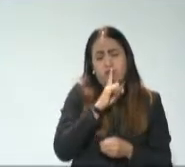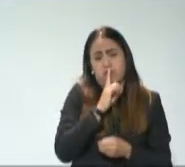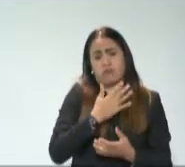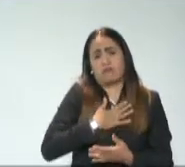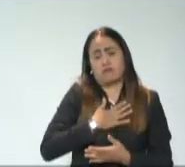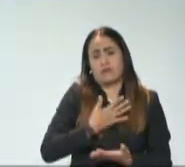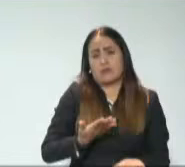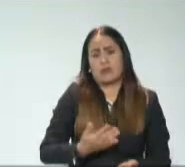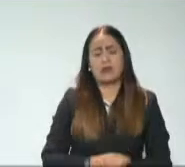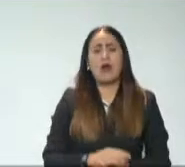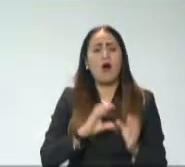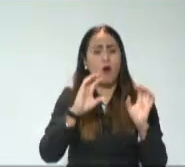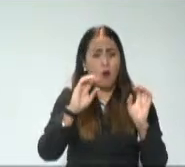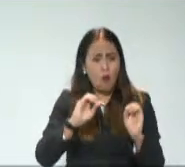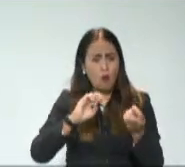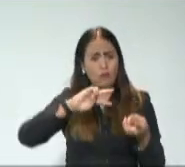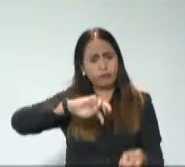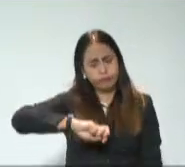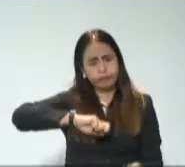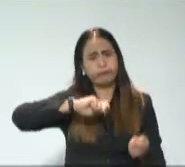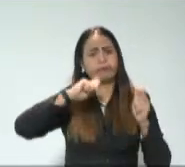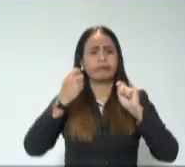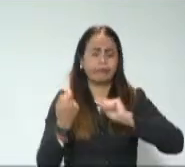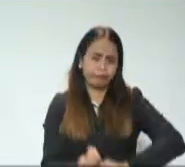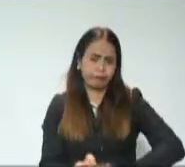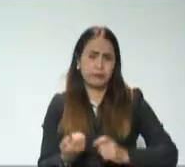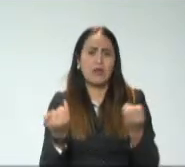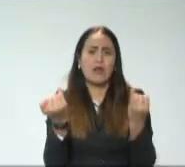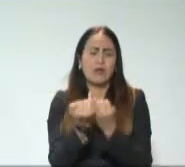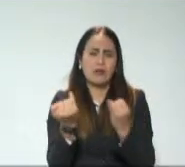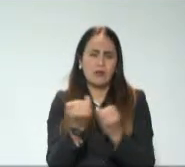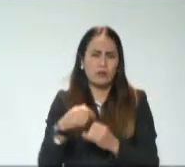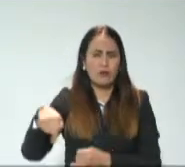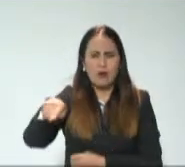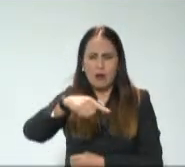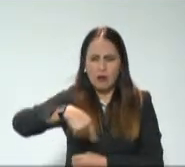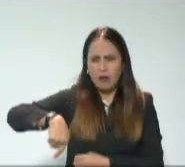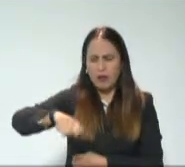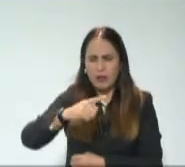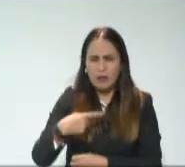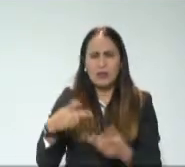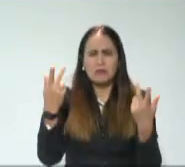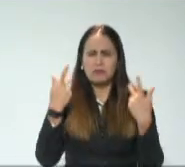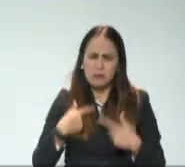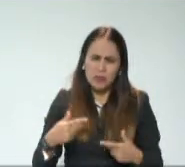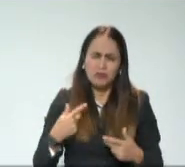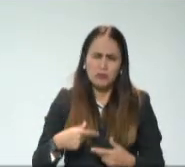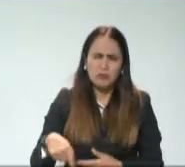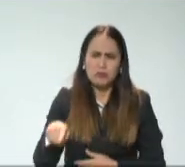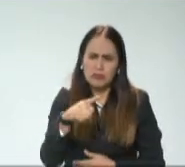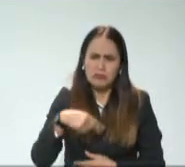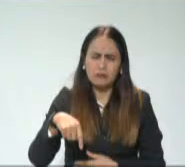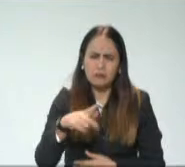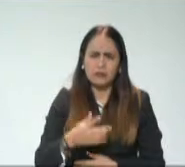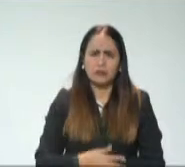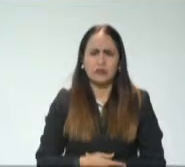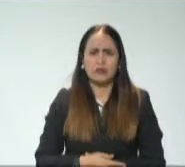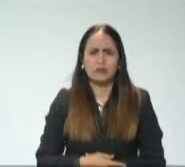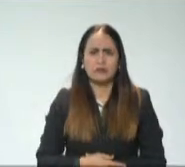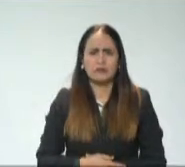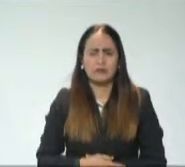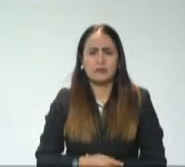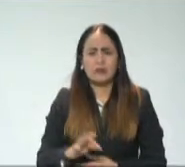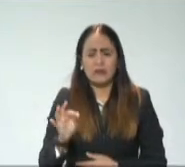vista desde la Arista compleja de El de que las personas puedan ser motivo